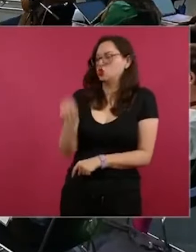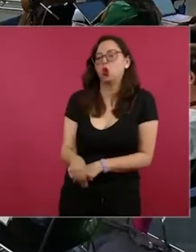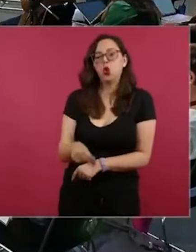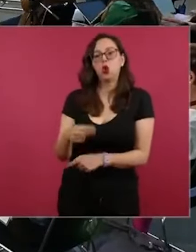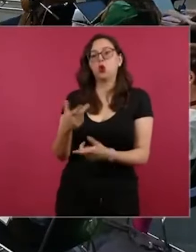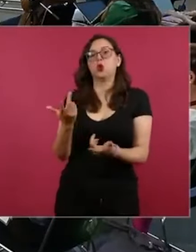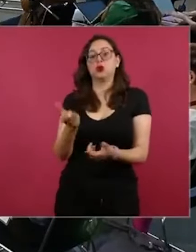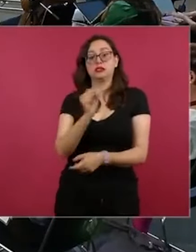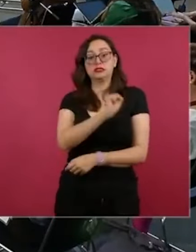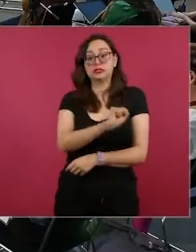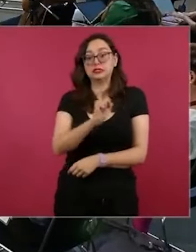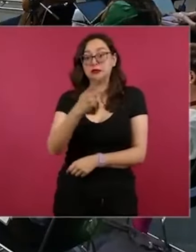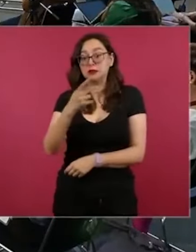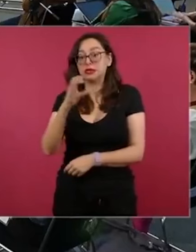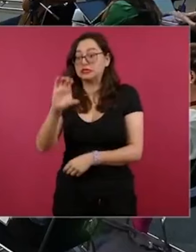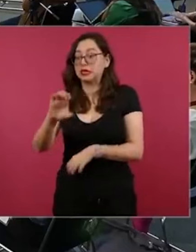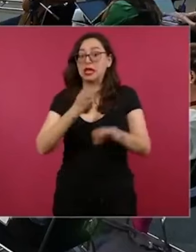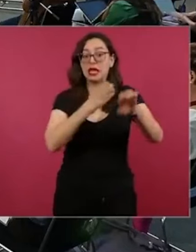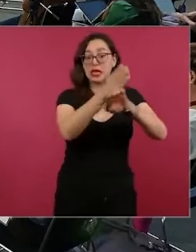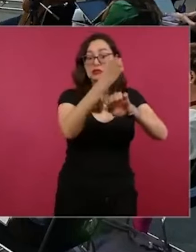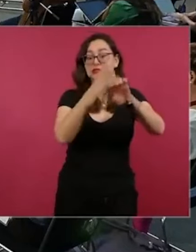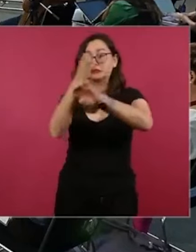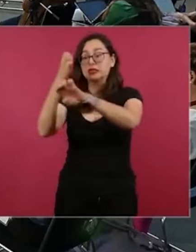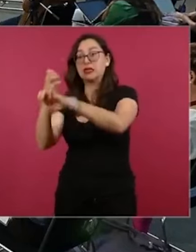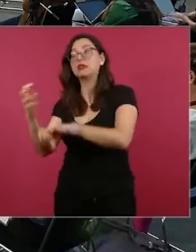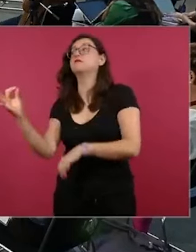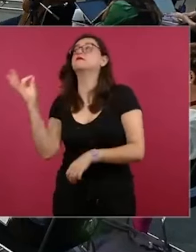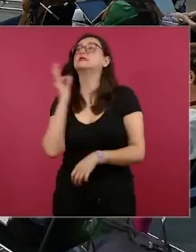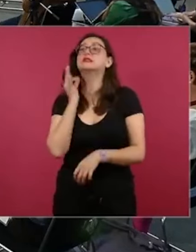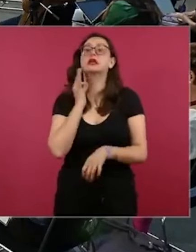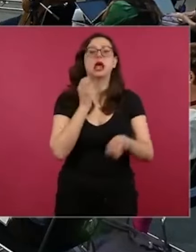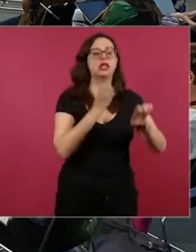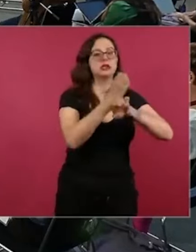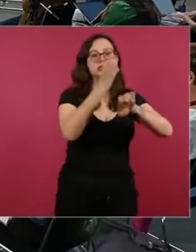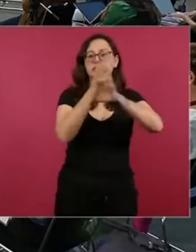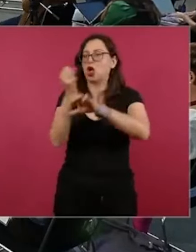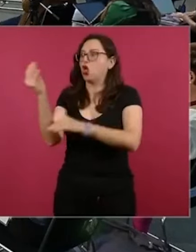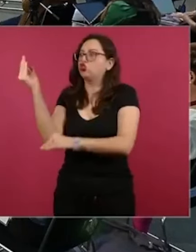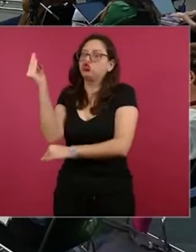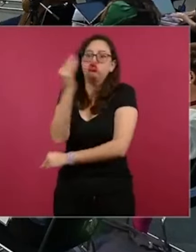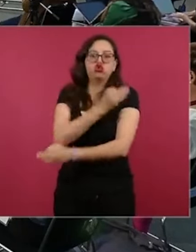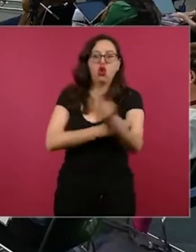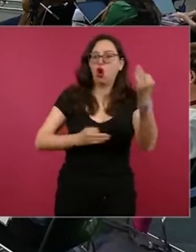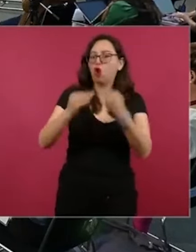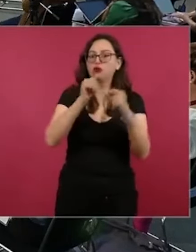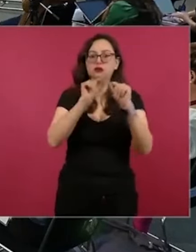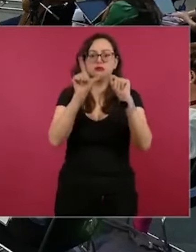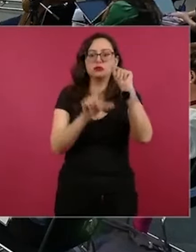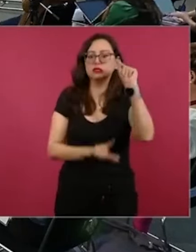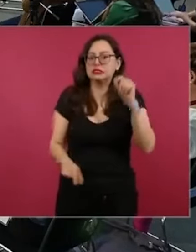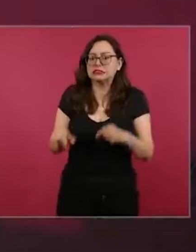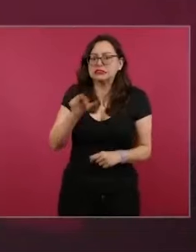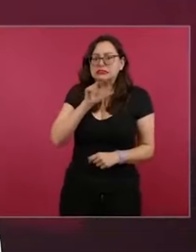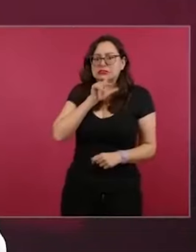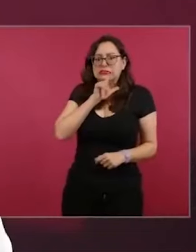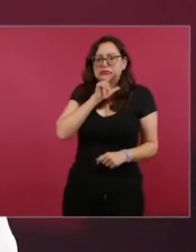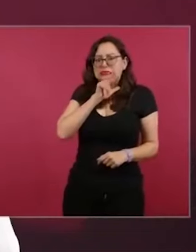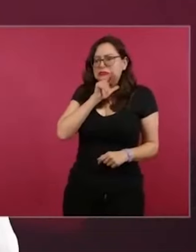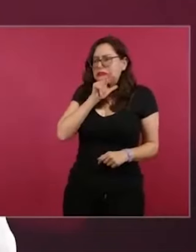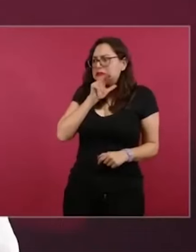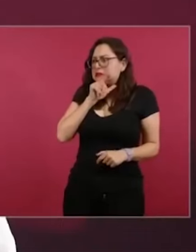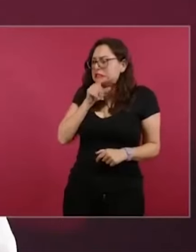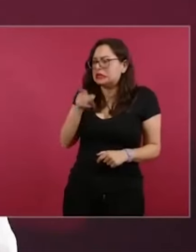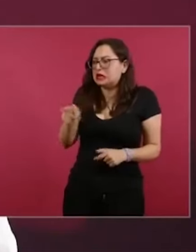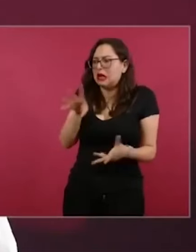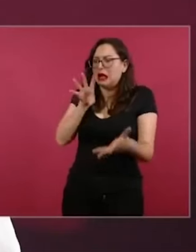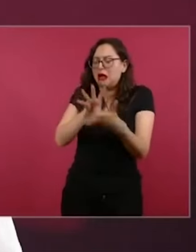que automáticamente vaya a prisión como está ahora. Y esto llama mucho la atención, porque para ser un gobierno que se considera de